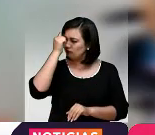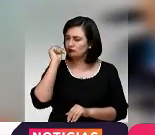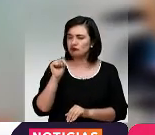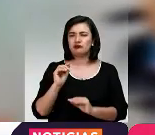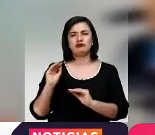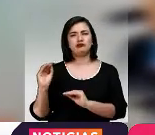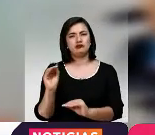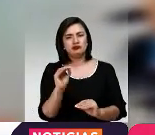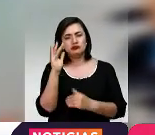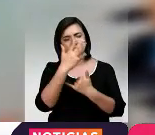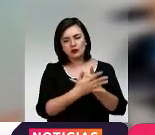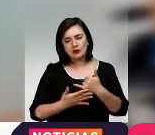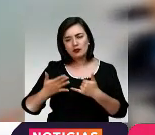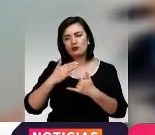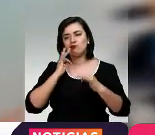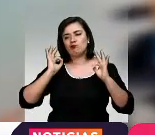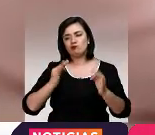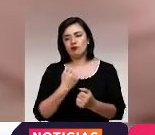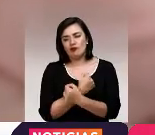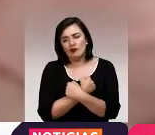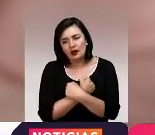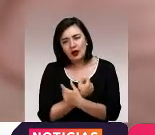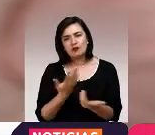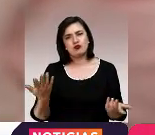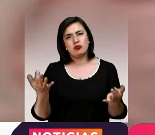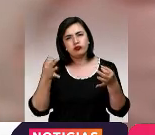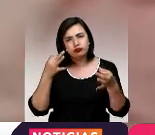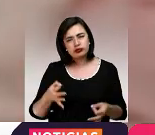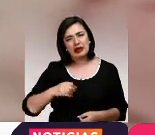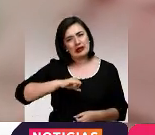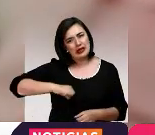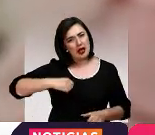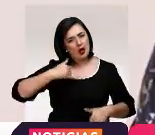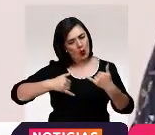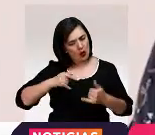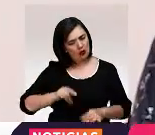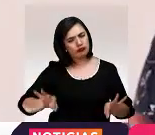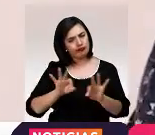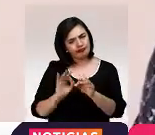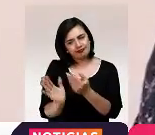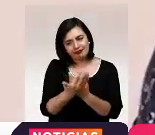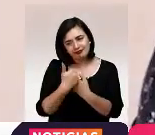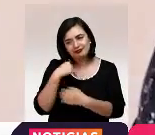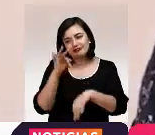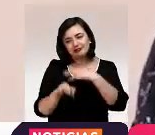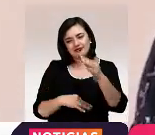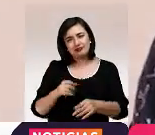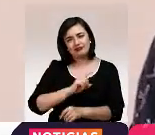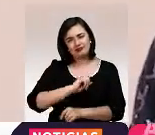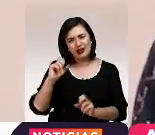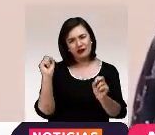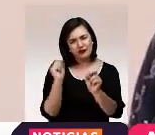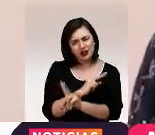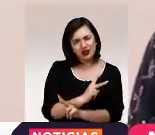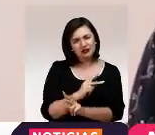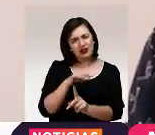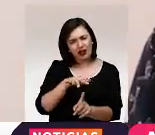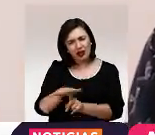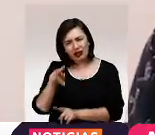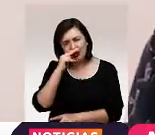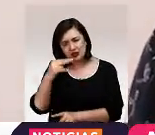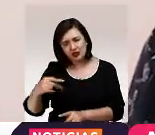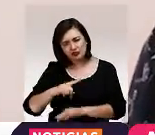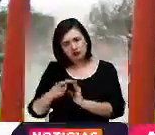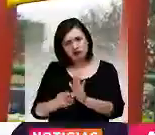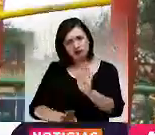una crianza amorosa y un derecho al juego como factor protector de las violencias que pueden afectar el desarrollo integral de la